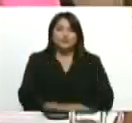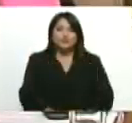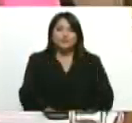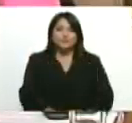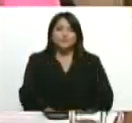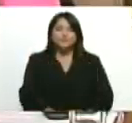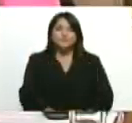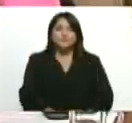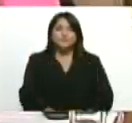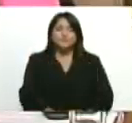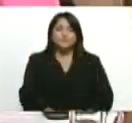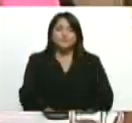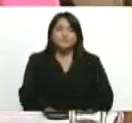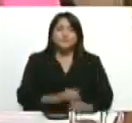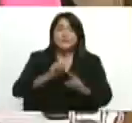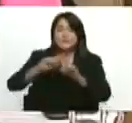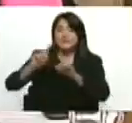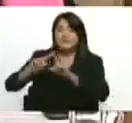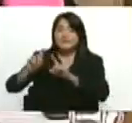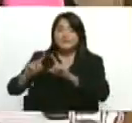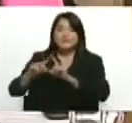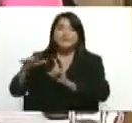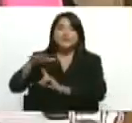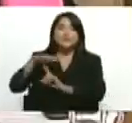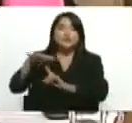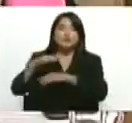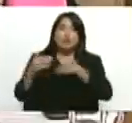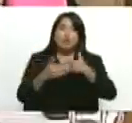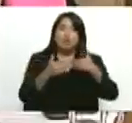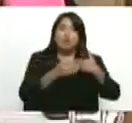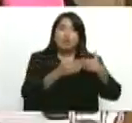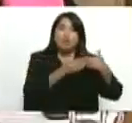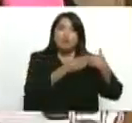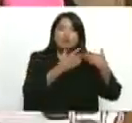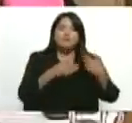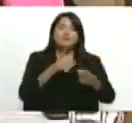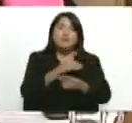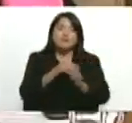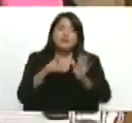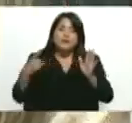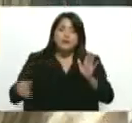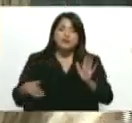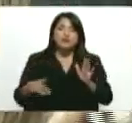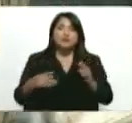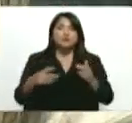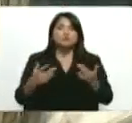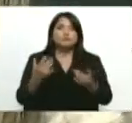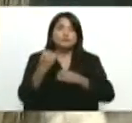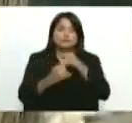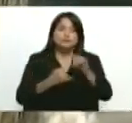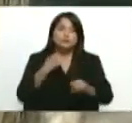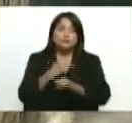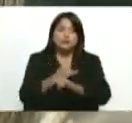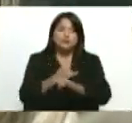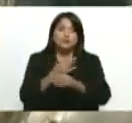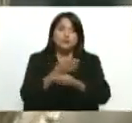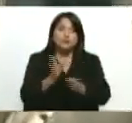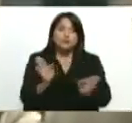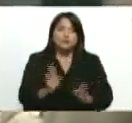establecidas, mediante diversas acciones violatorias de los principios elementales del derecho internacional